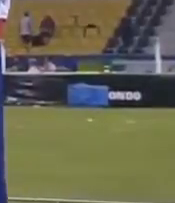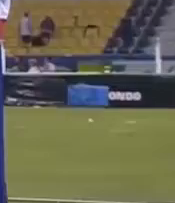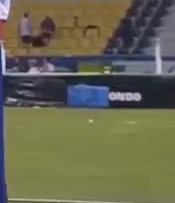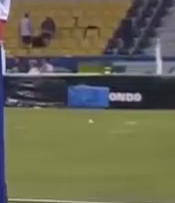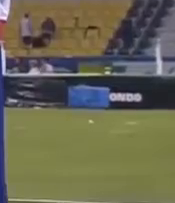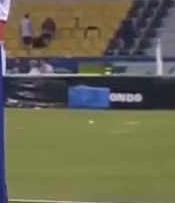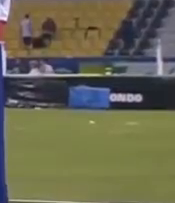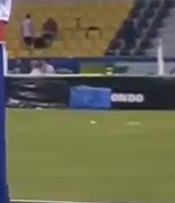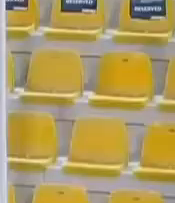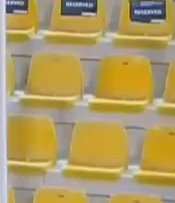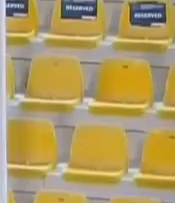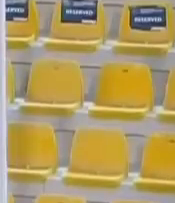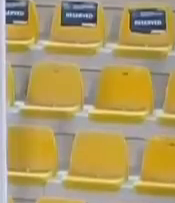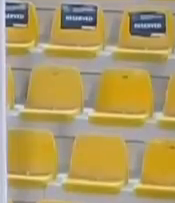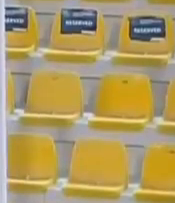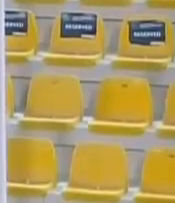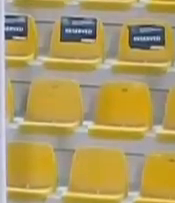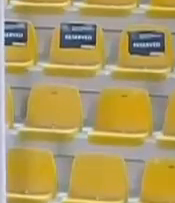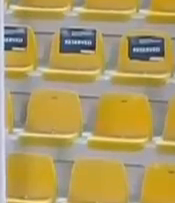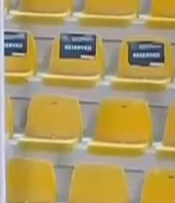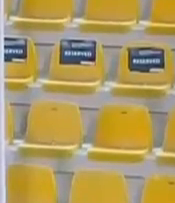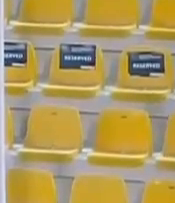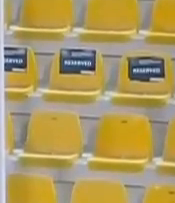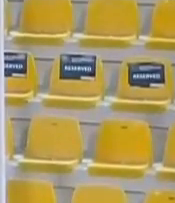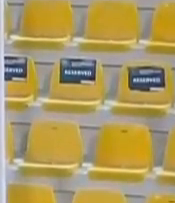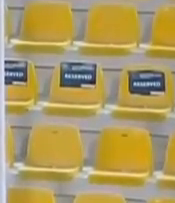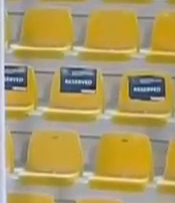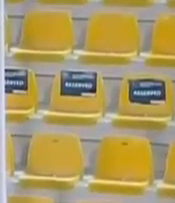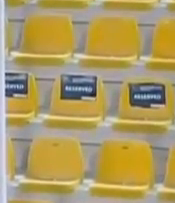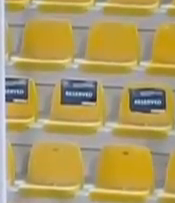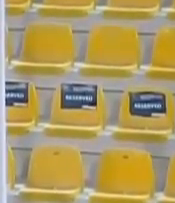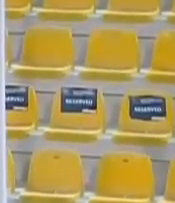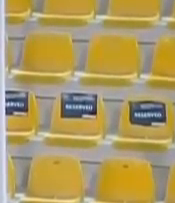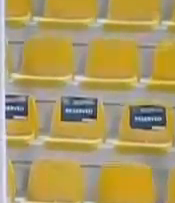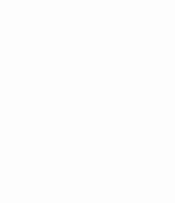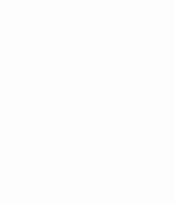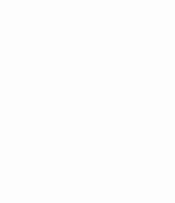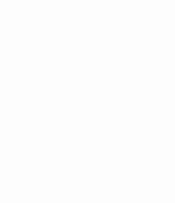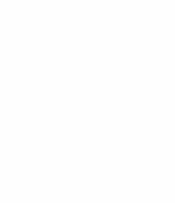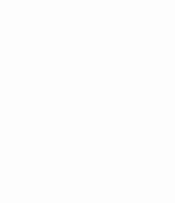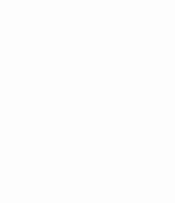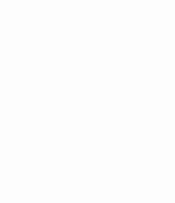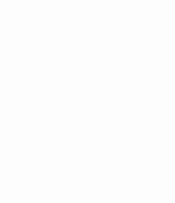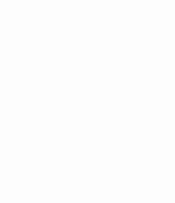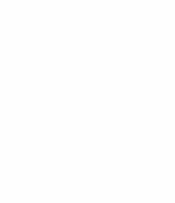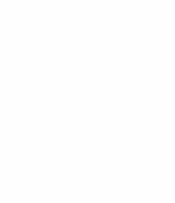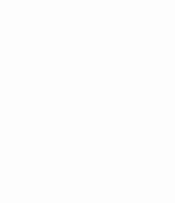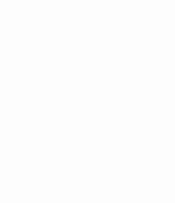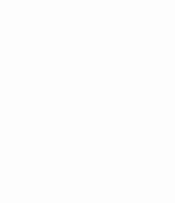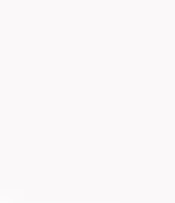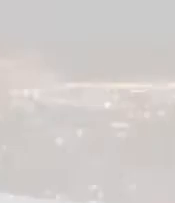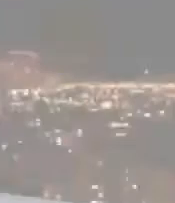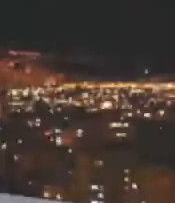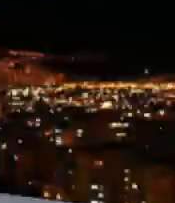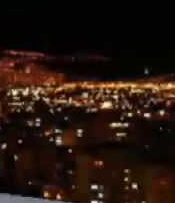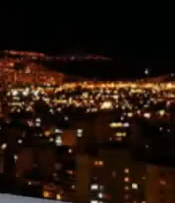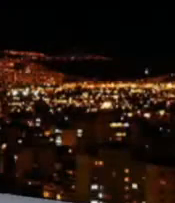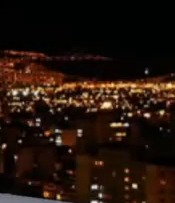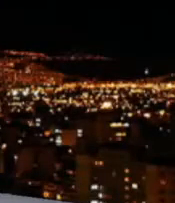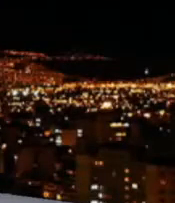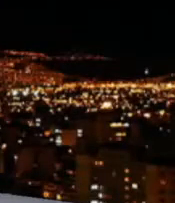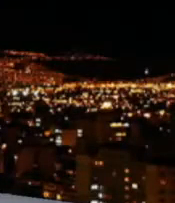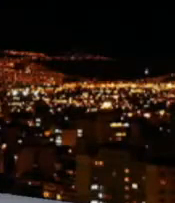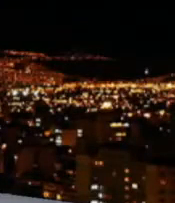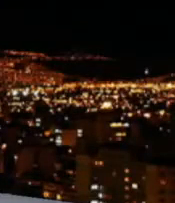Nunca hay límites cuando se tiene determinación, coraje y dedicación. Me inspira.